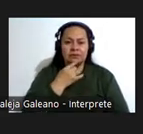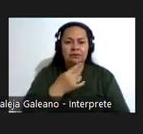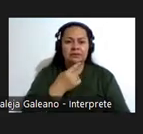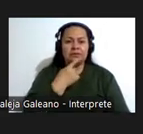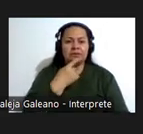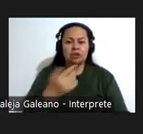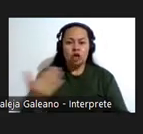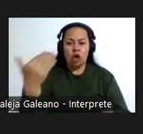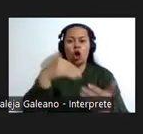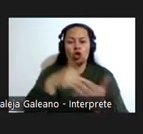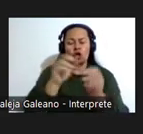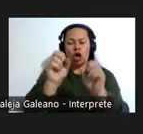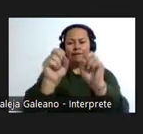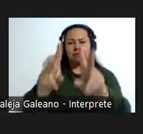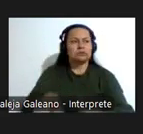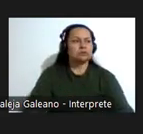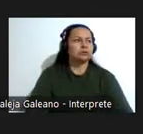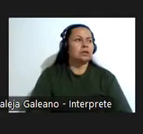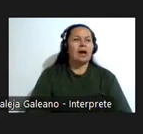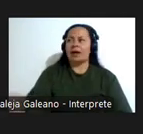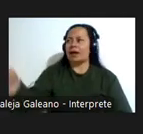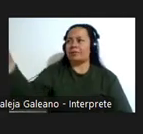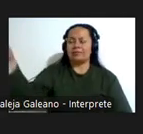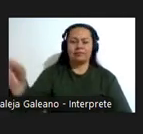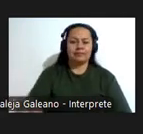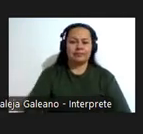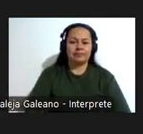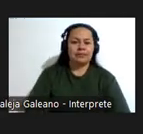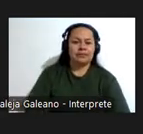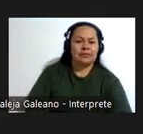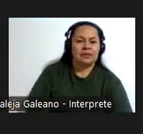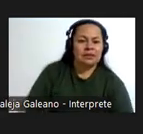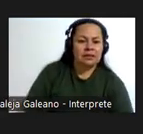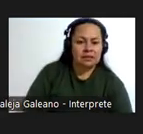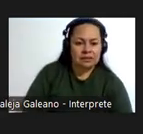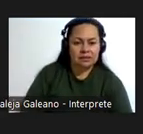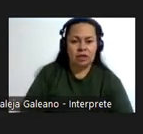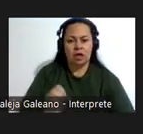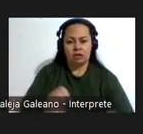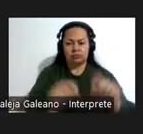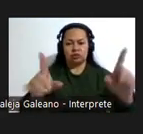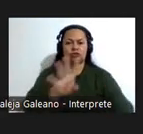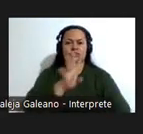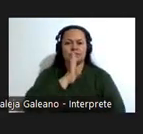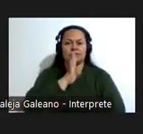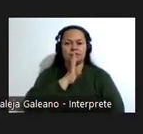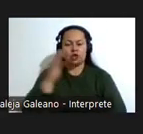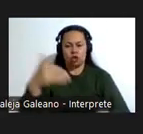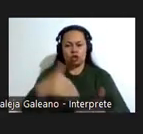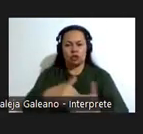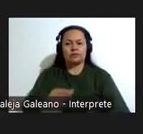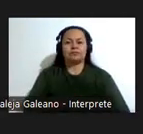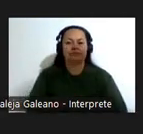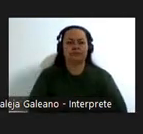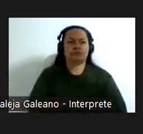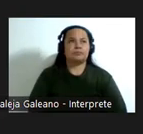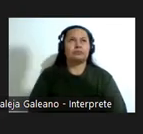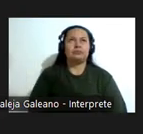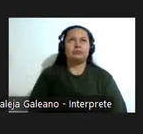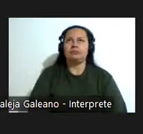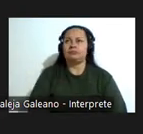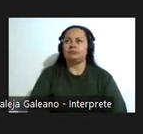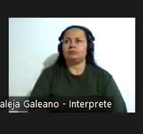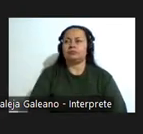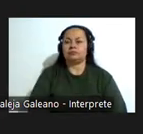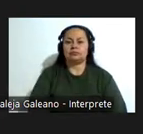Ok, va. Listo, ya por favor abre tu micrófono para que podamos escucharte. Muchas gracias. Listo. Muchas gracias a ti.